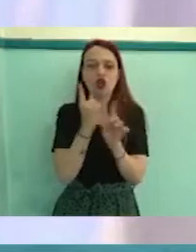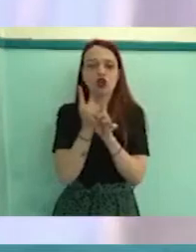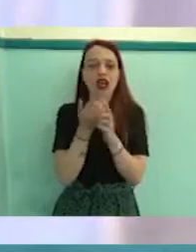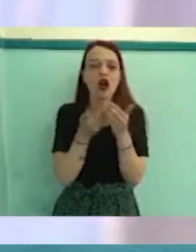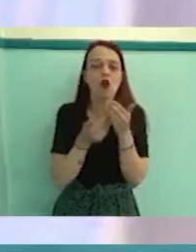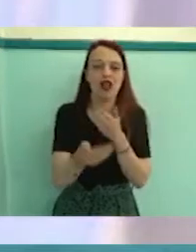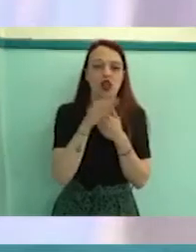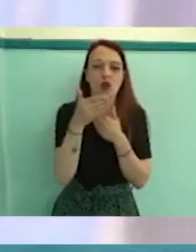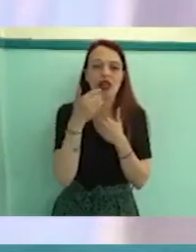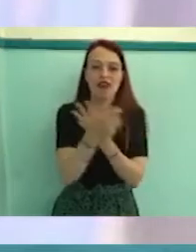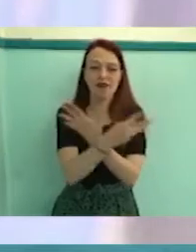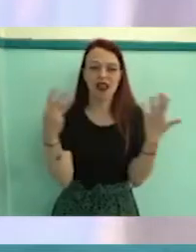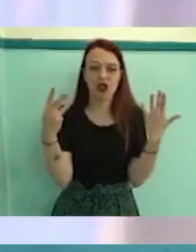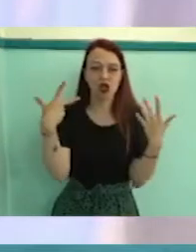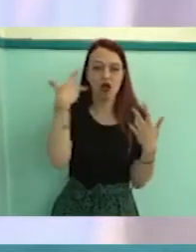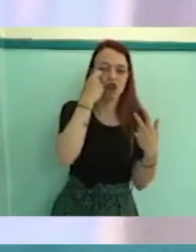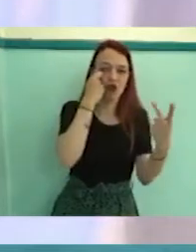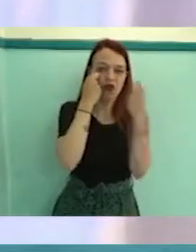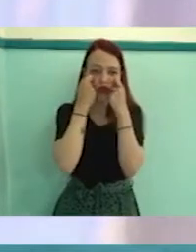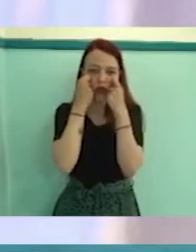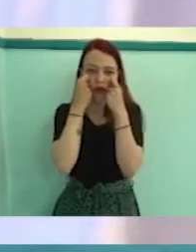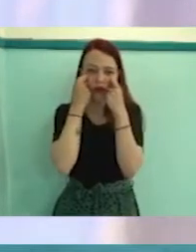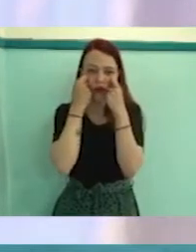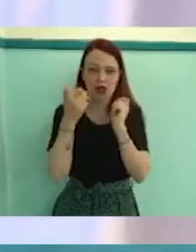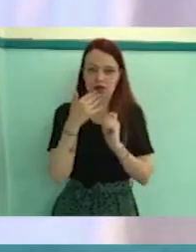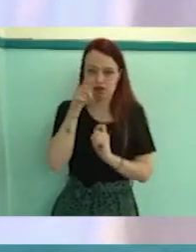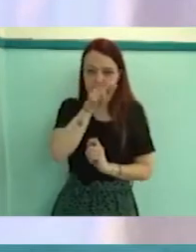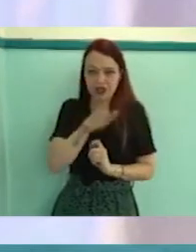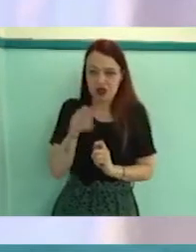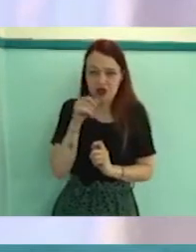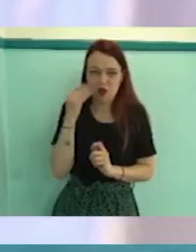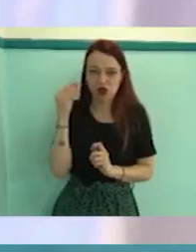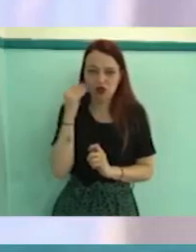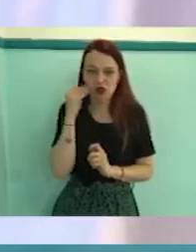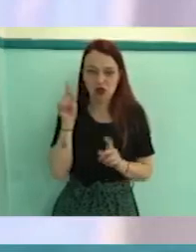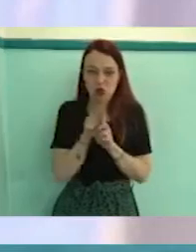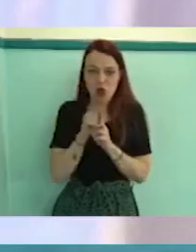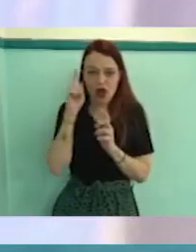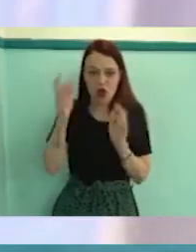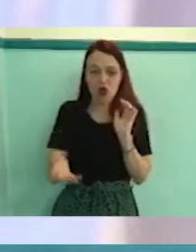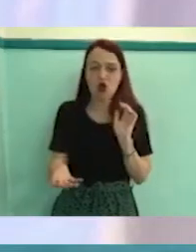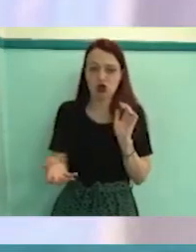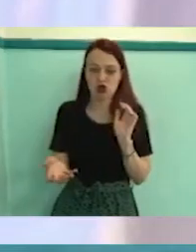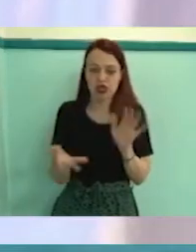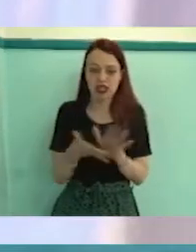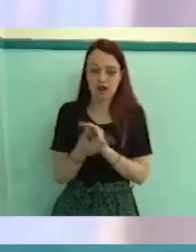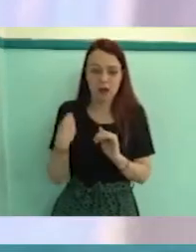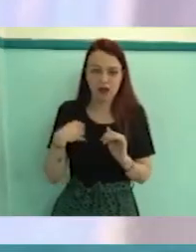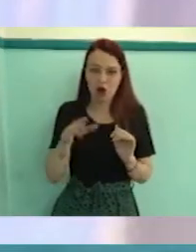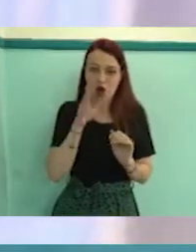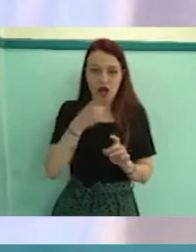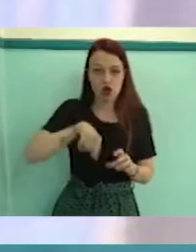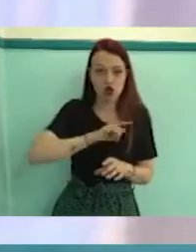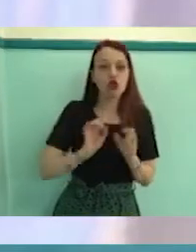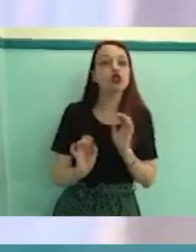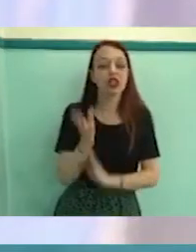chavalas de 18 años pinchándose botox pero estamos o sea estamos tontos tío o sea nos hemos vuelto locos Entonces esto como creadores de contenido tenemos una